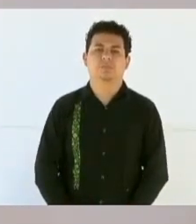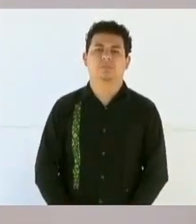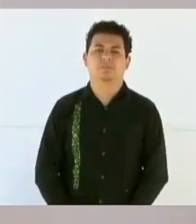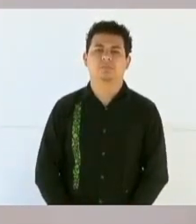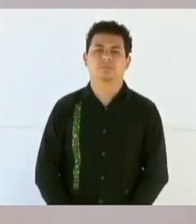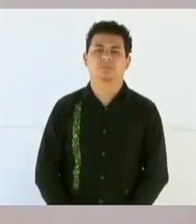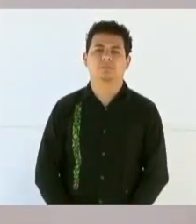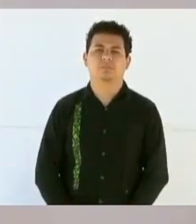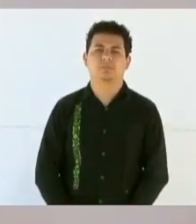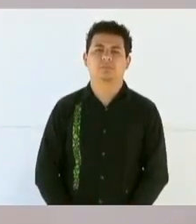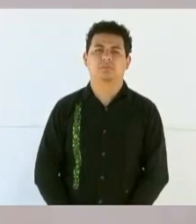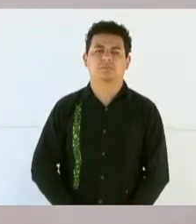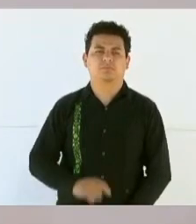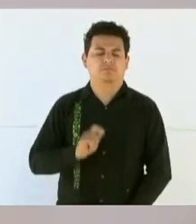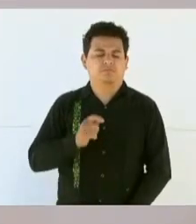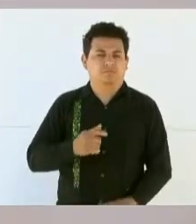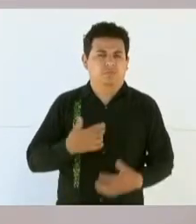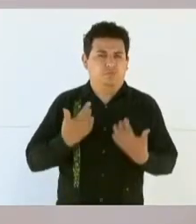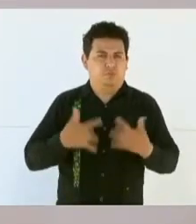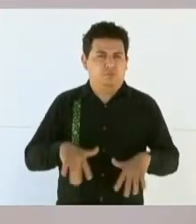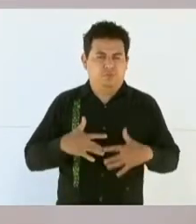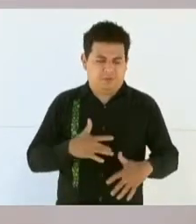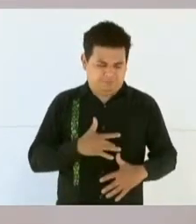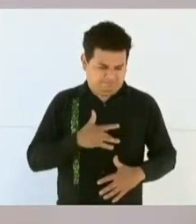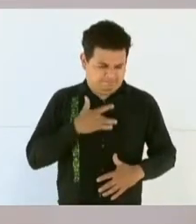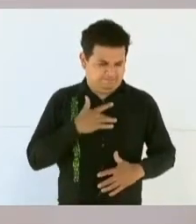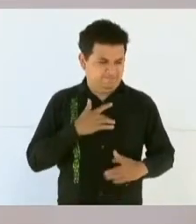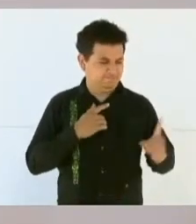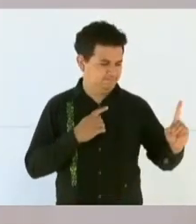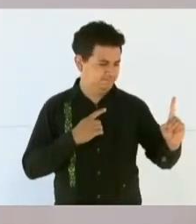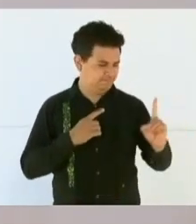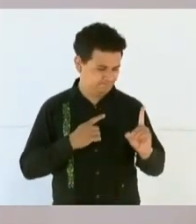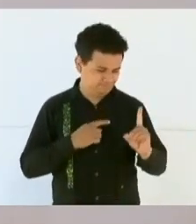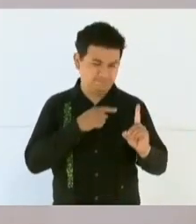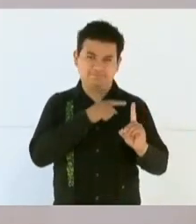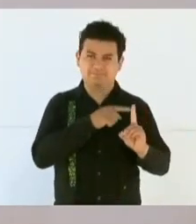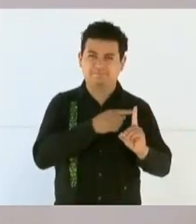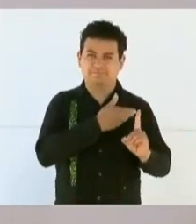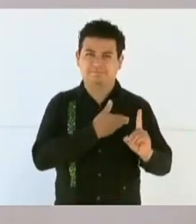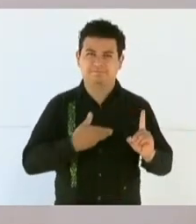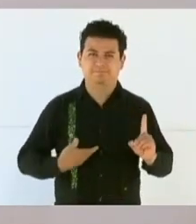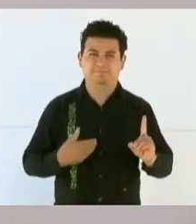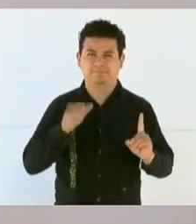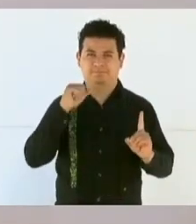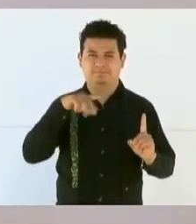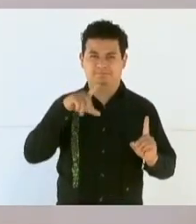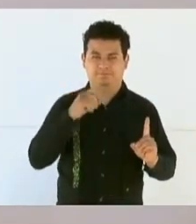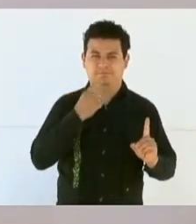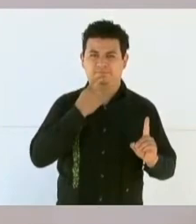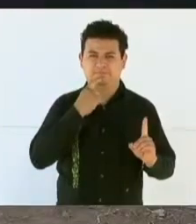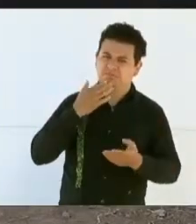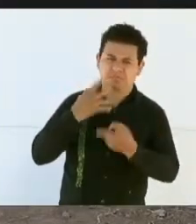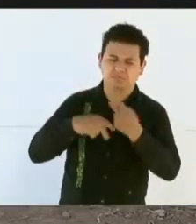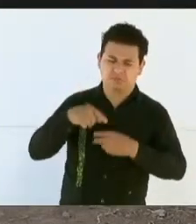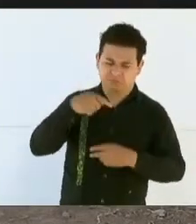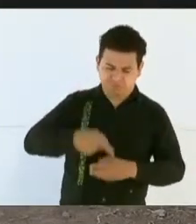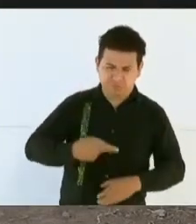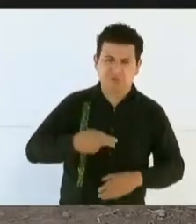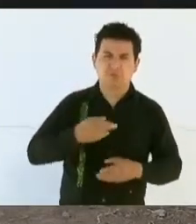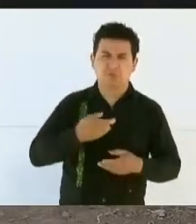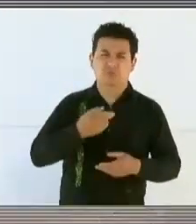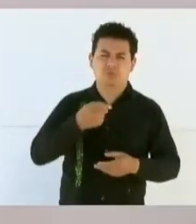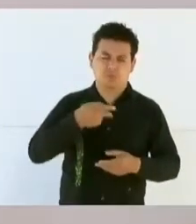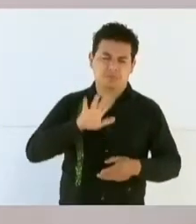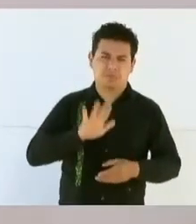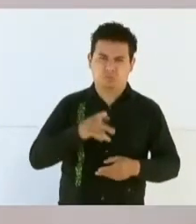siente verdaderamente honrado con la presencia del licenciado Andrés Manuel López Obrador. El